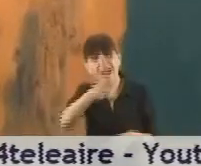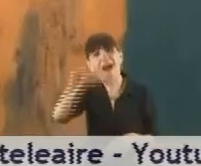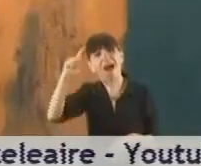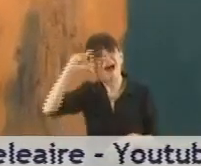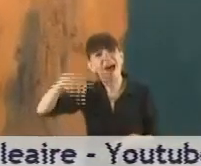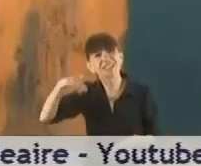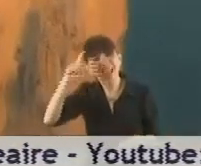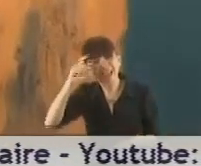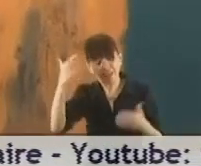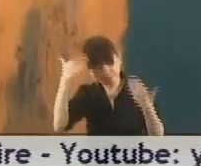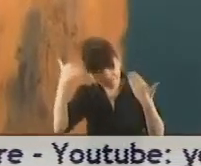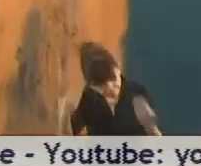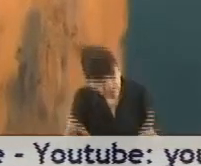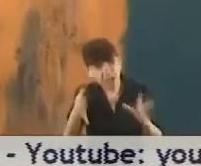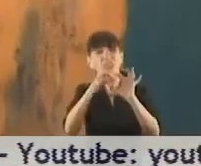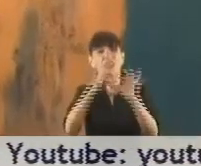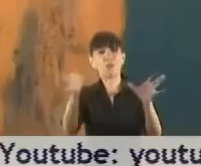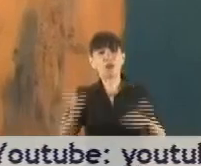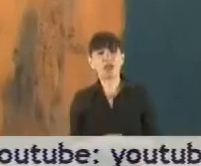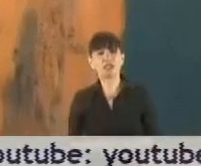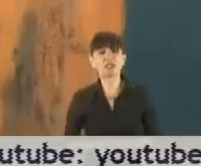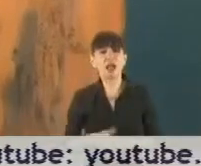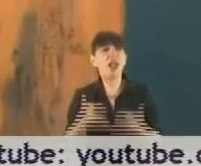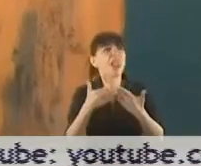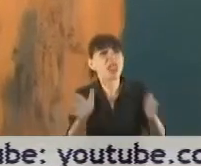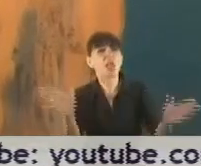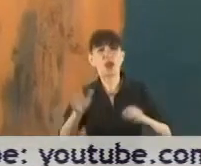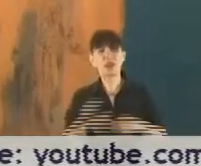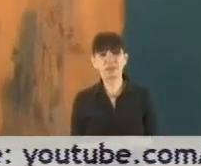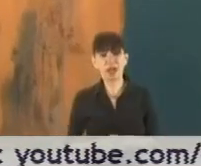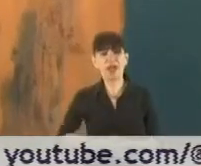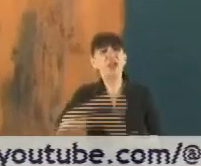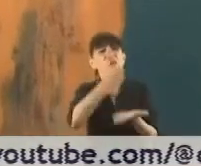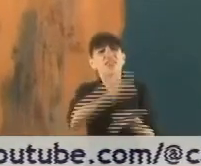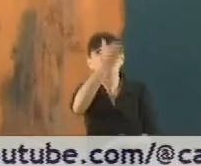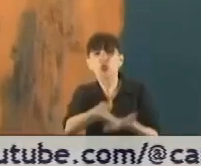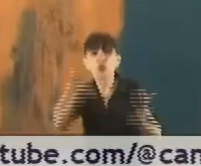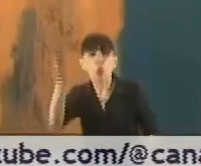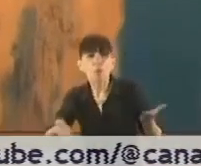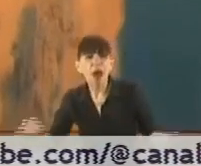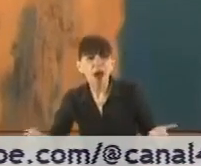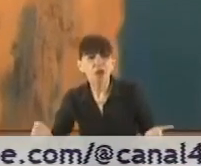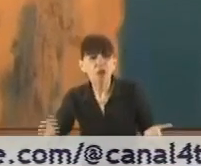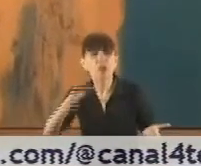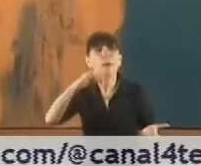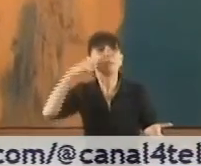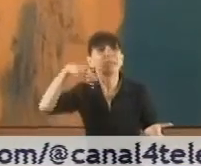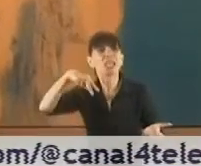la democracia, por la libertad, por los derechos humanos violados por Pinochet.